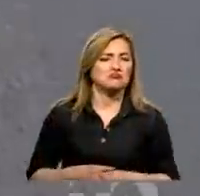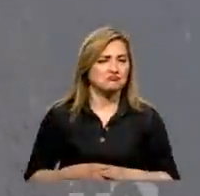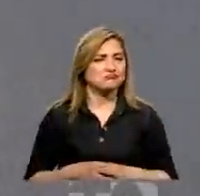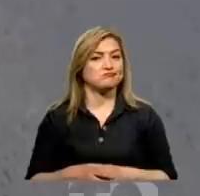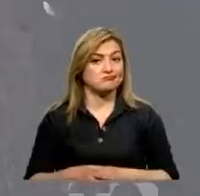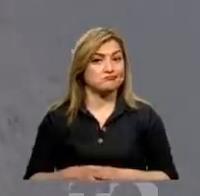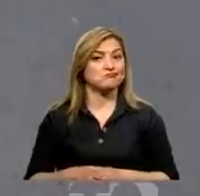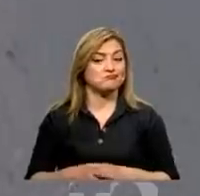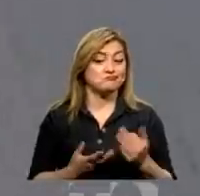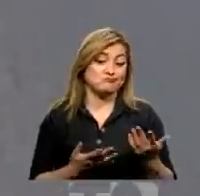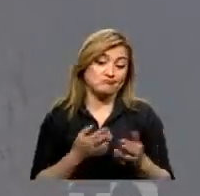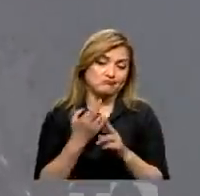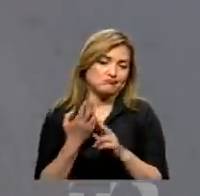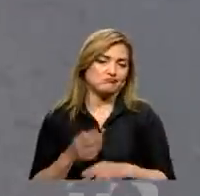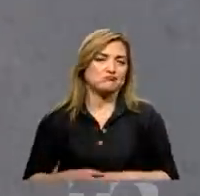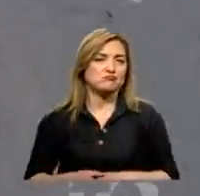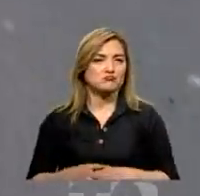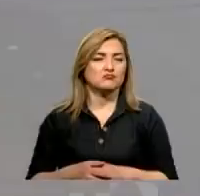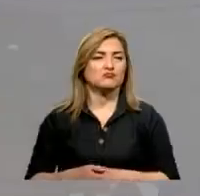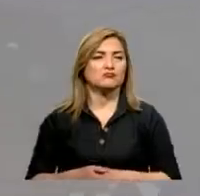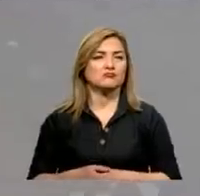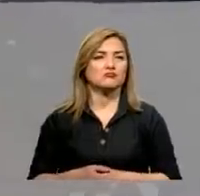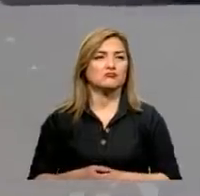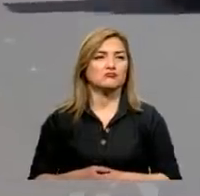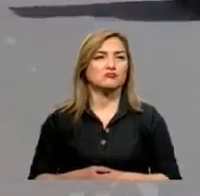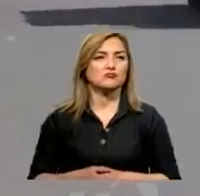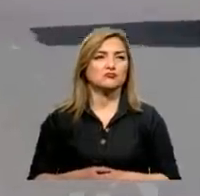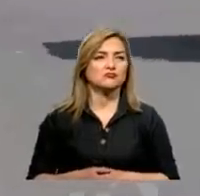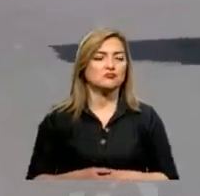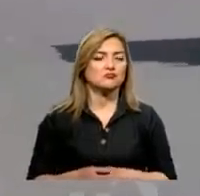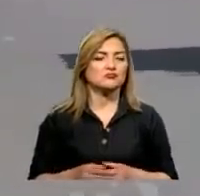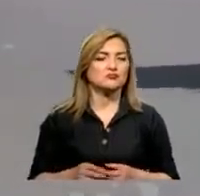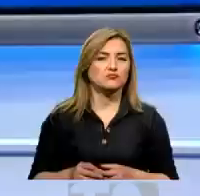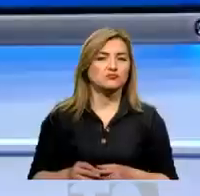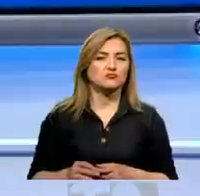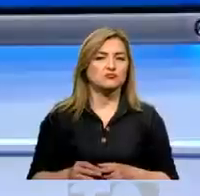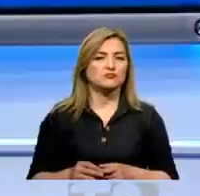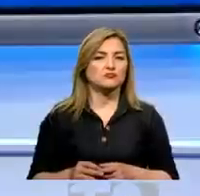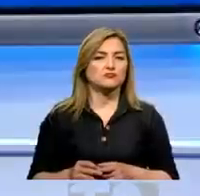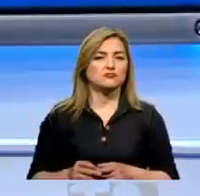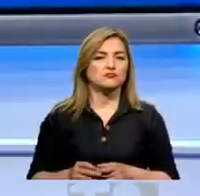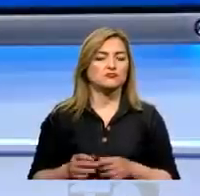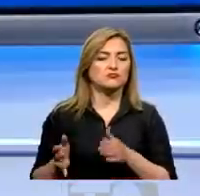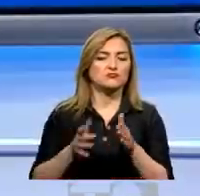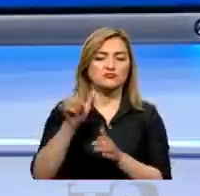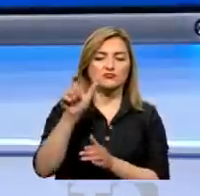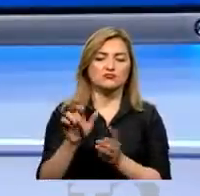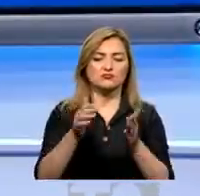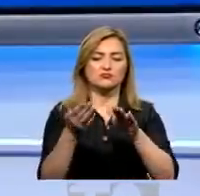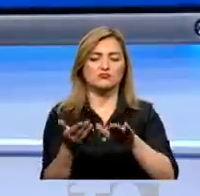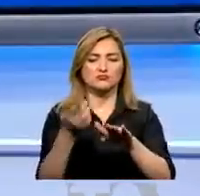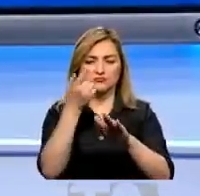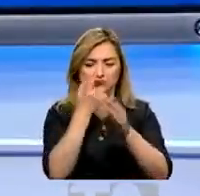Pero continuamos a la espera de un pronunciamiento. Fernanda Ceballos, 24 horas. Un muerto y